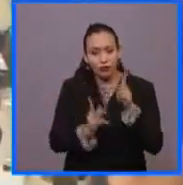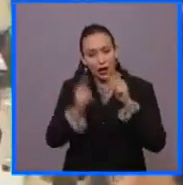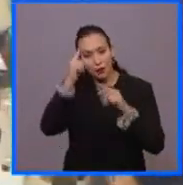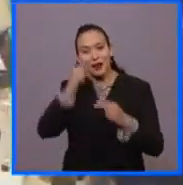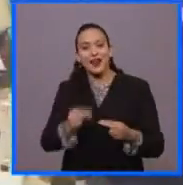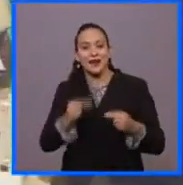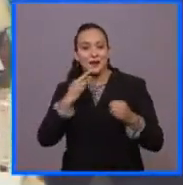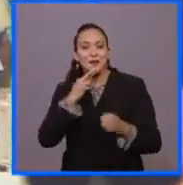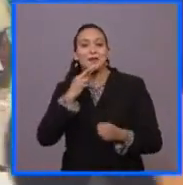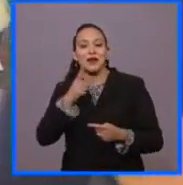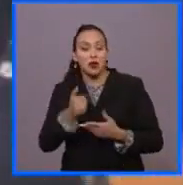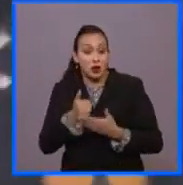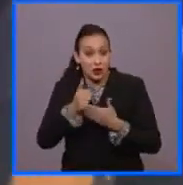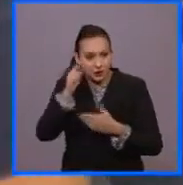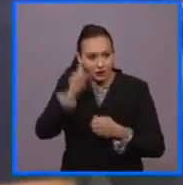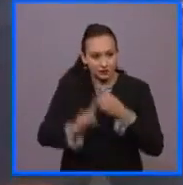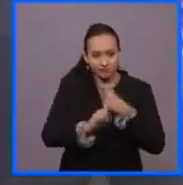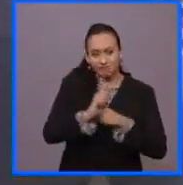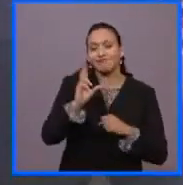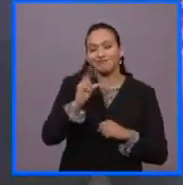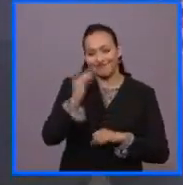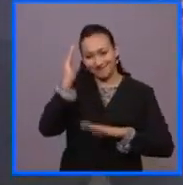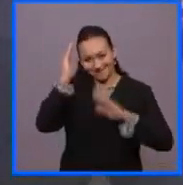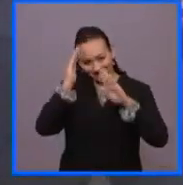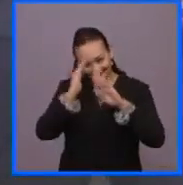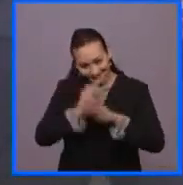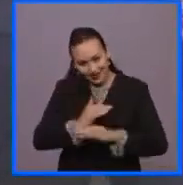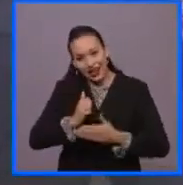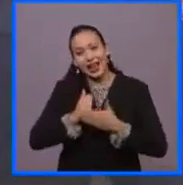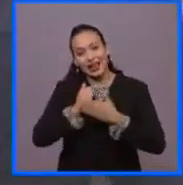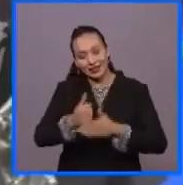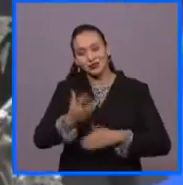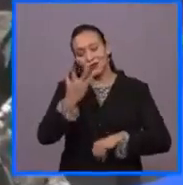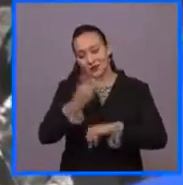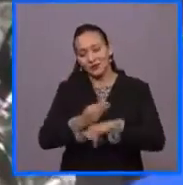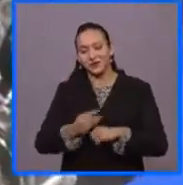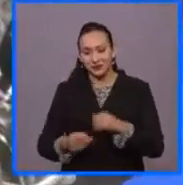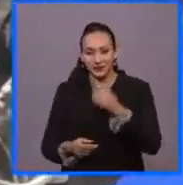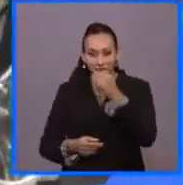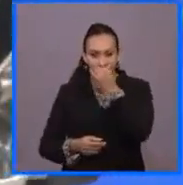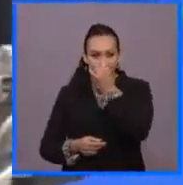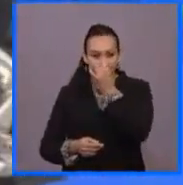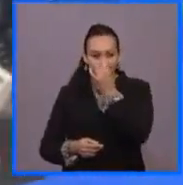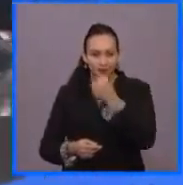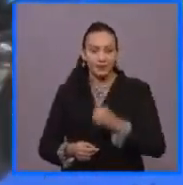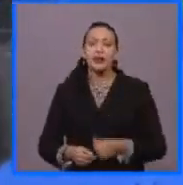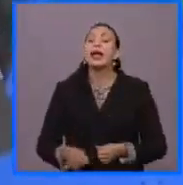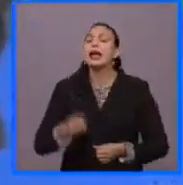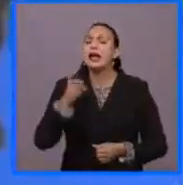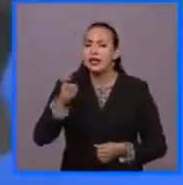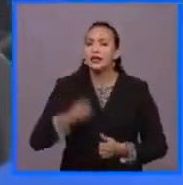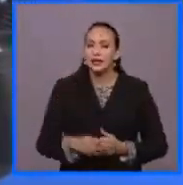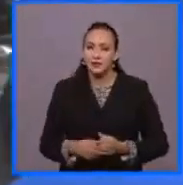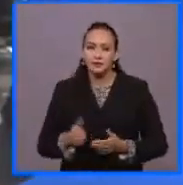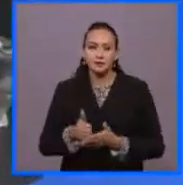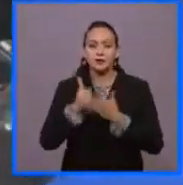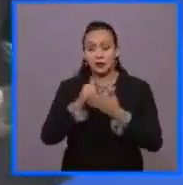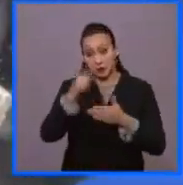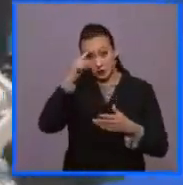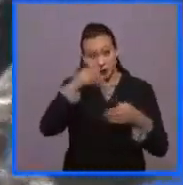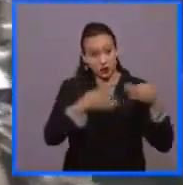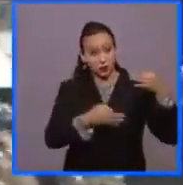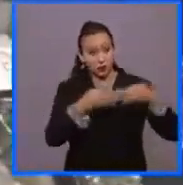negociación y lograr que cada conflicto vaya encontrando su solución. Este acercamiento permite a